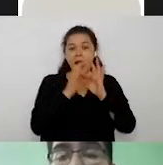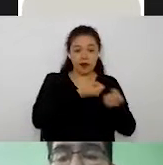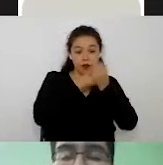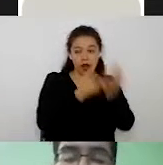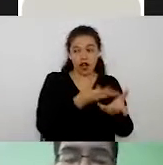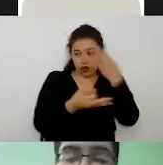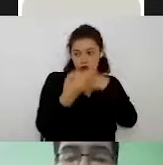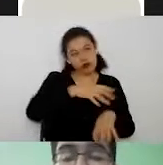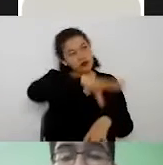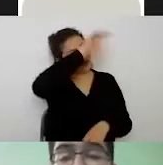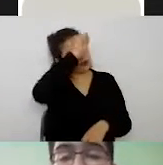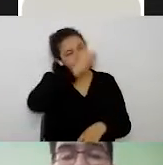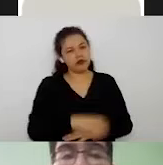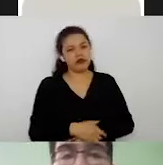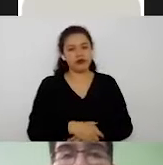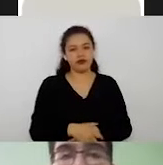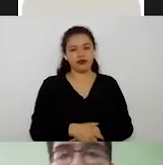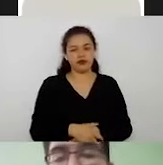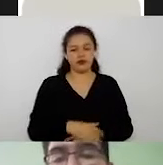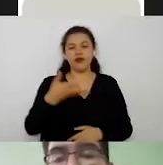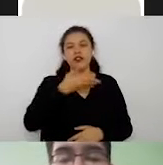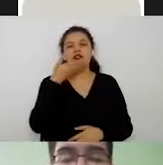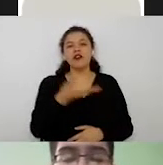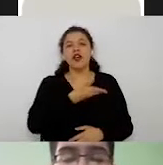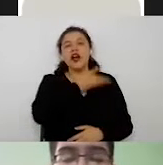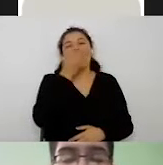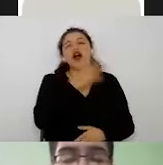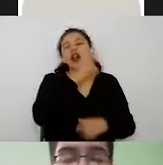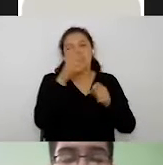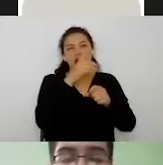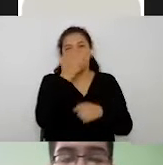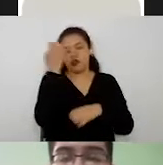a todos. Por ejemplo, es muy común que en las escuelas primarias o en las escuelas,